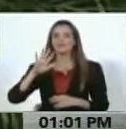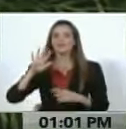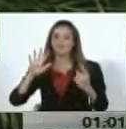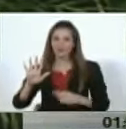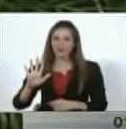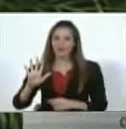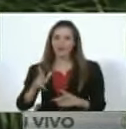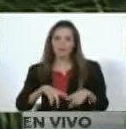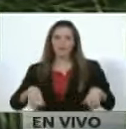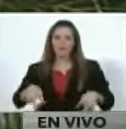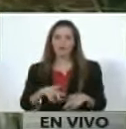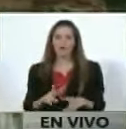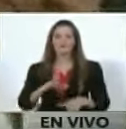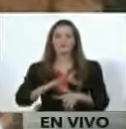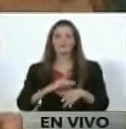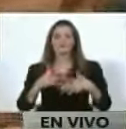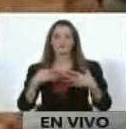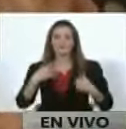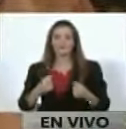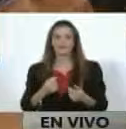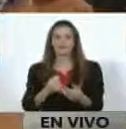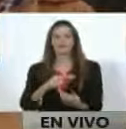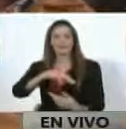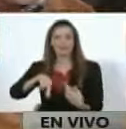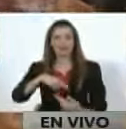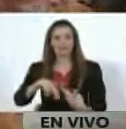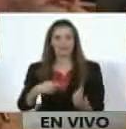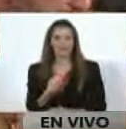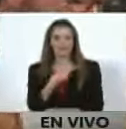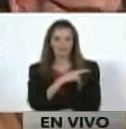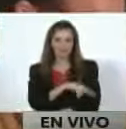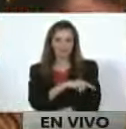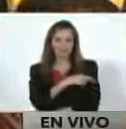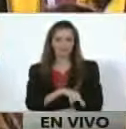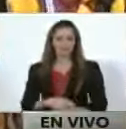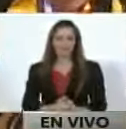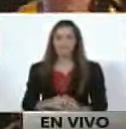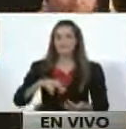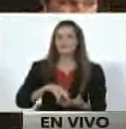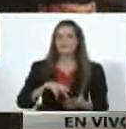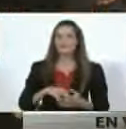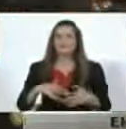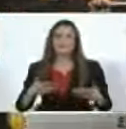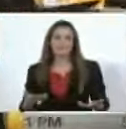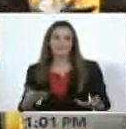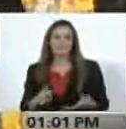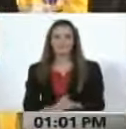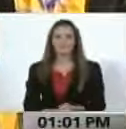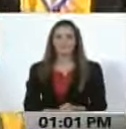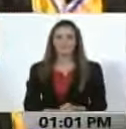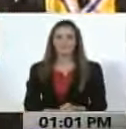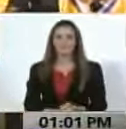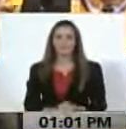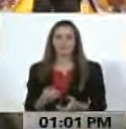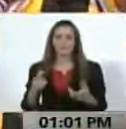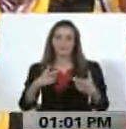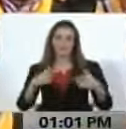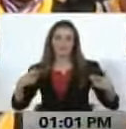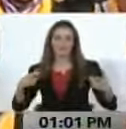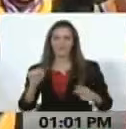23.455 establecimientos de salud en revolución, lo que significa un incremento de un